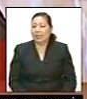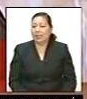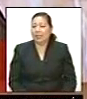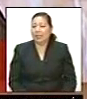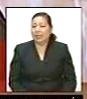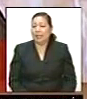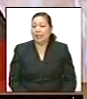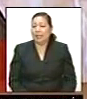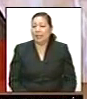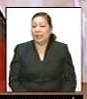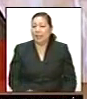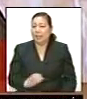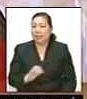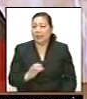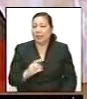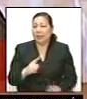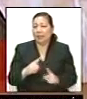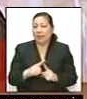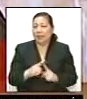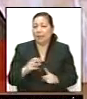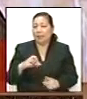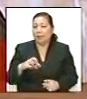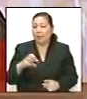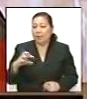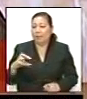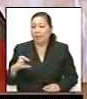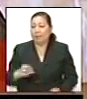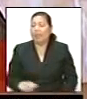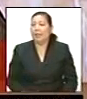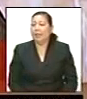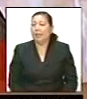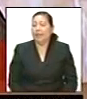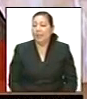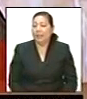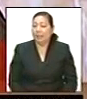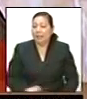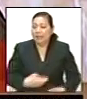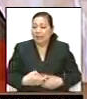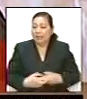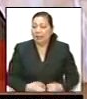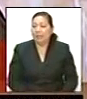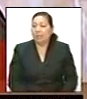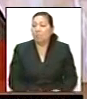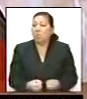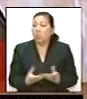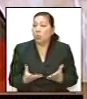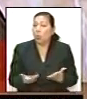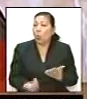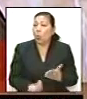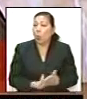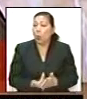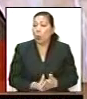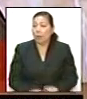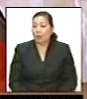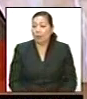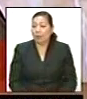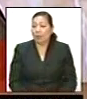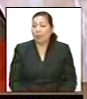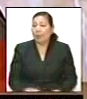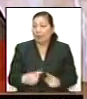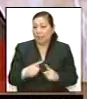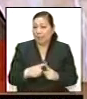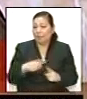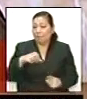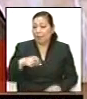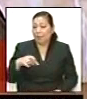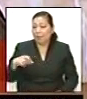El CPTPP todavía es un proceso muy, muy nuevo. El TPP, cuando